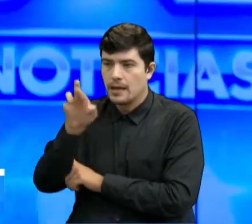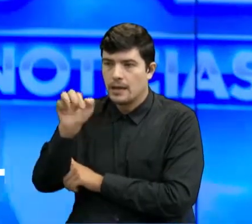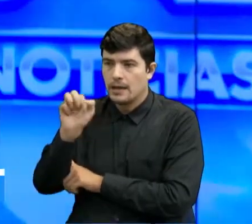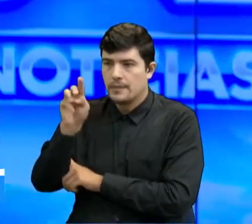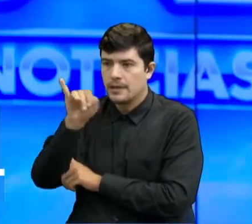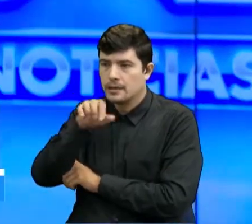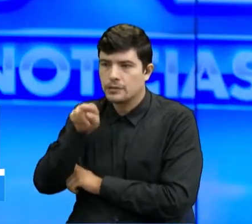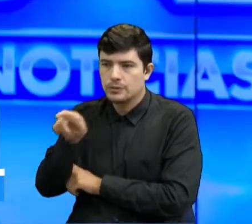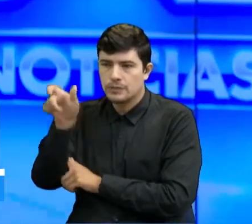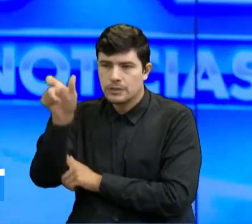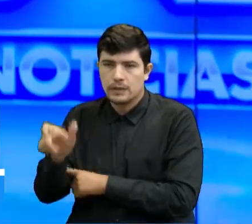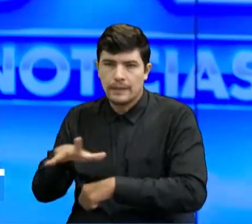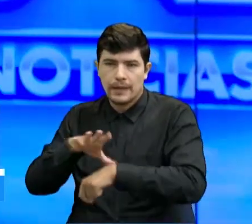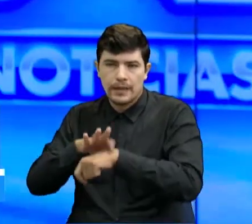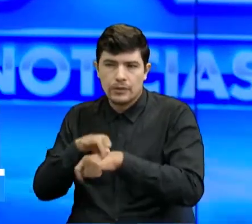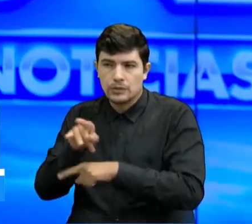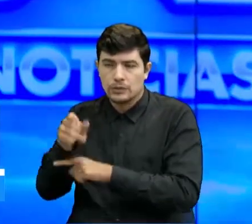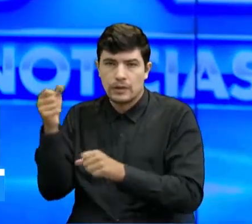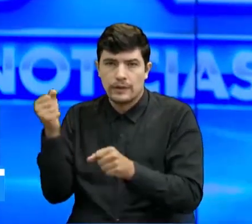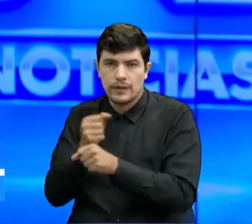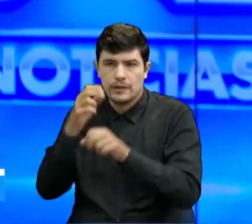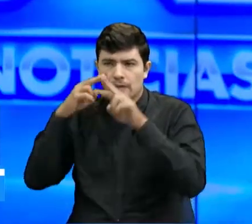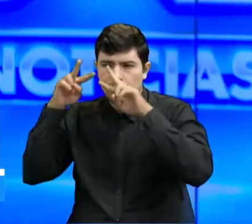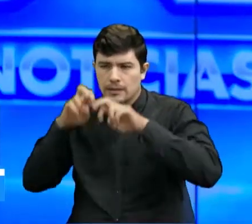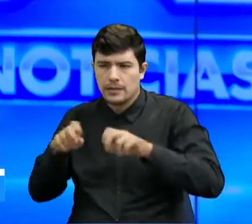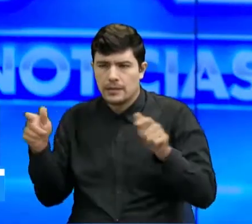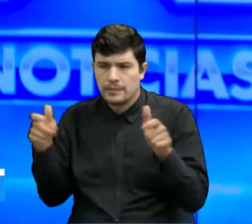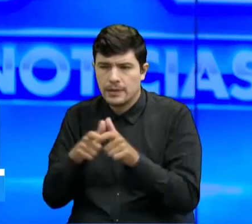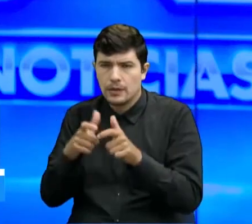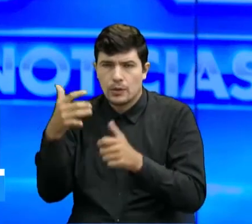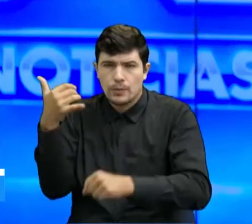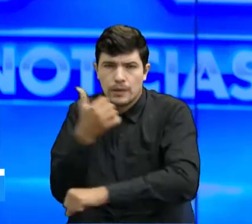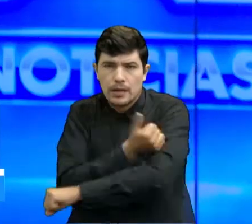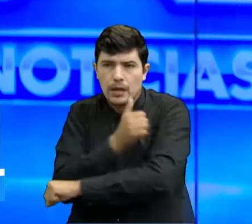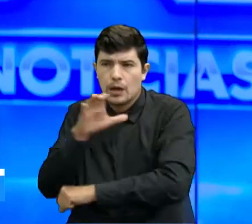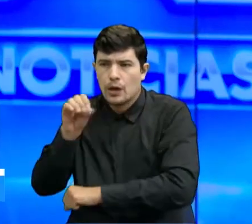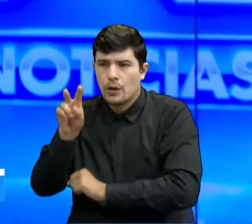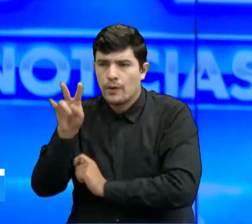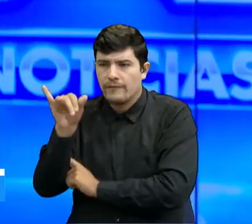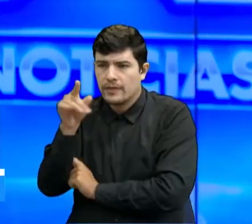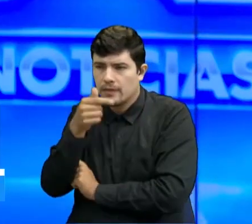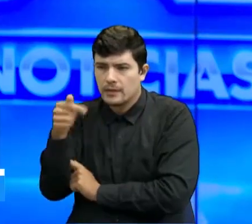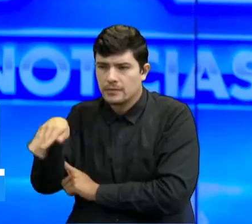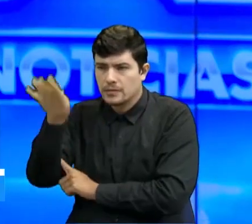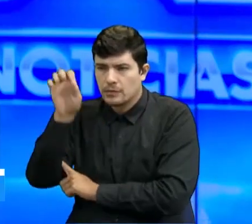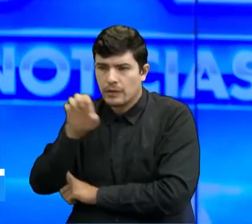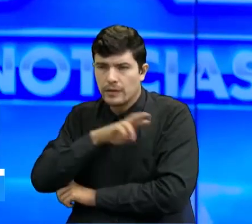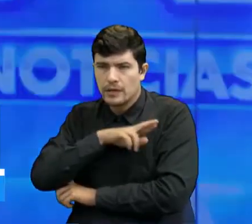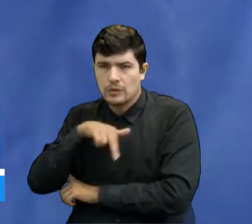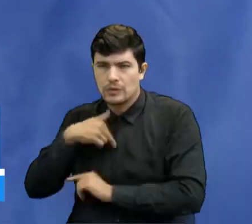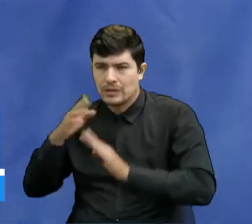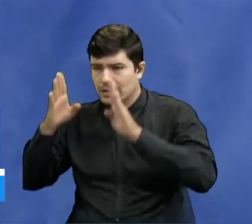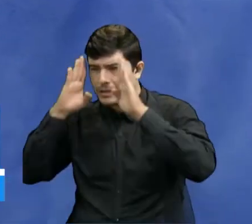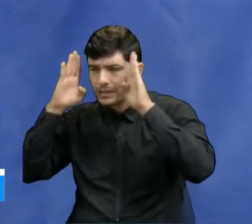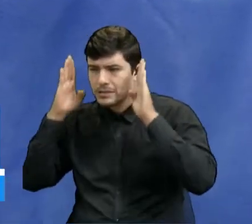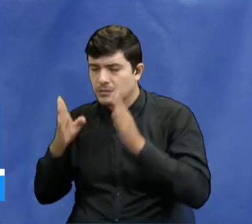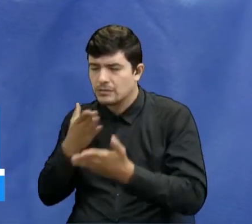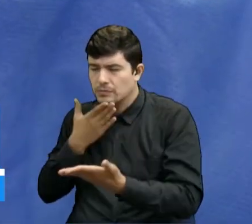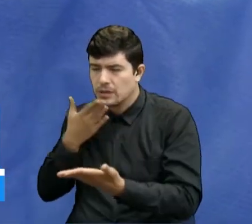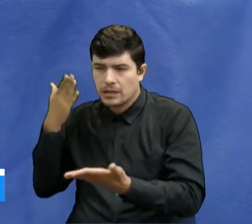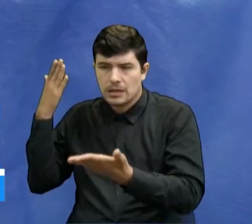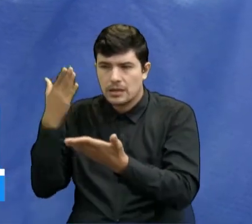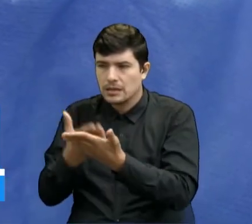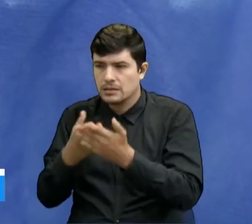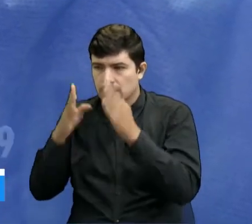este trabajo de investigación para lo que sería la microvacuna del COVID-19, una noticia que nos llena de expectativa y por supuesto estaremos muy atentos. Gracias por estar a esta hora